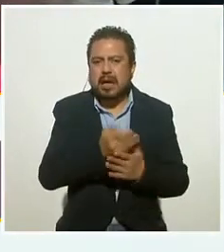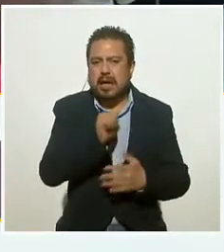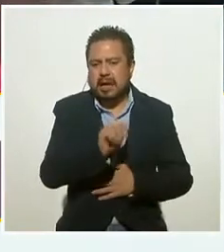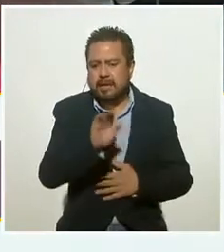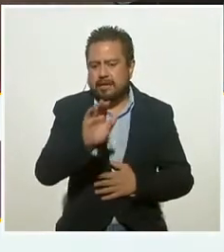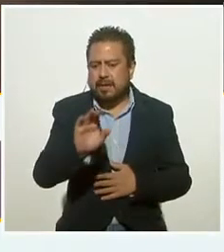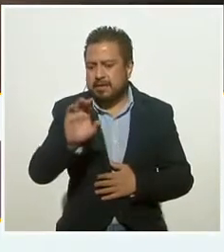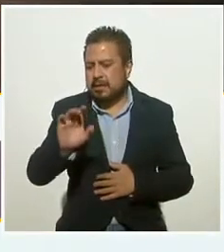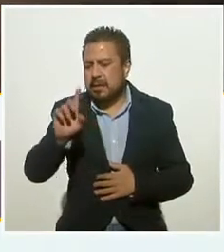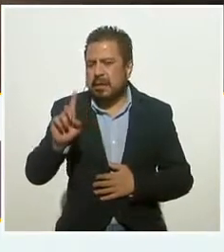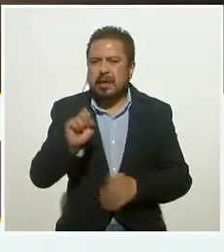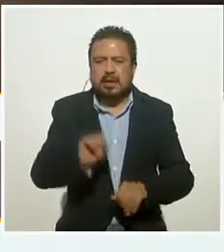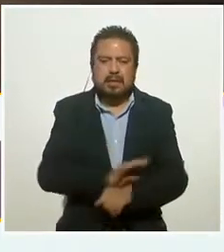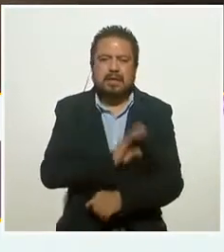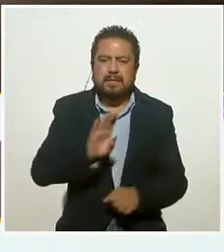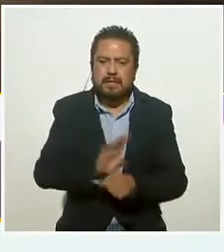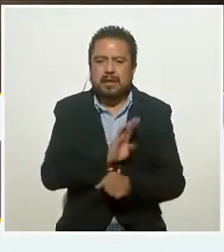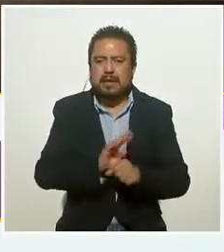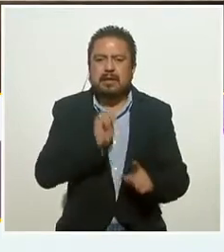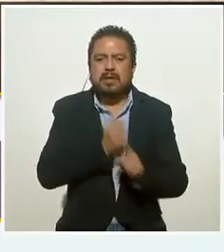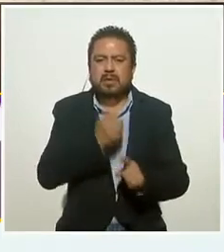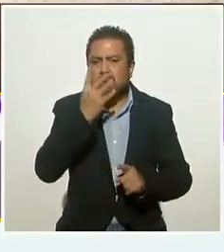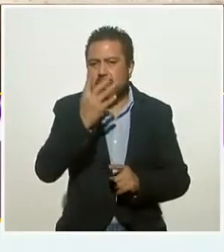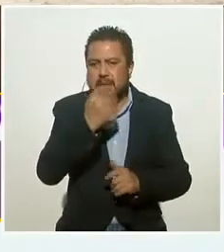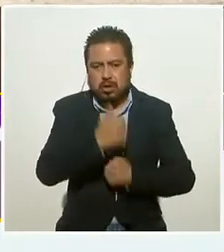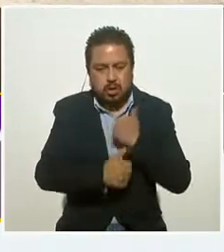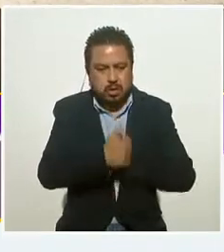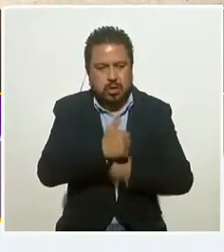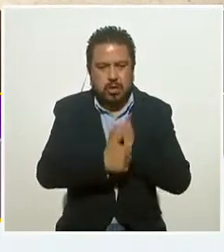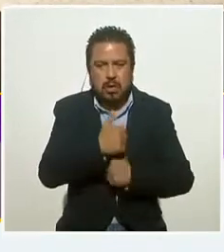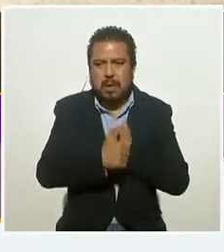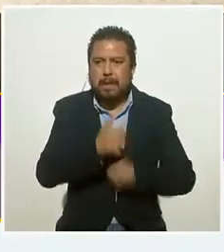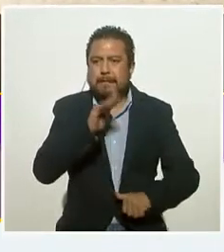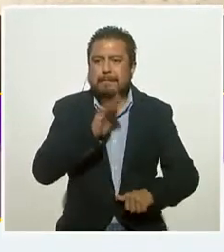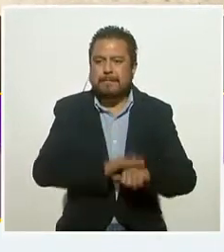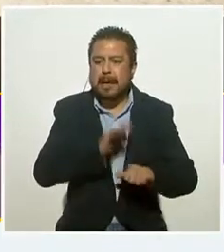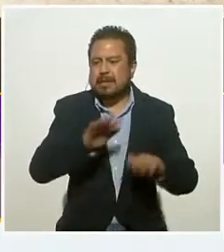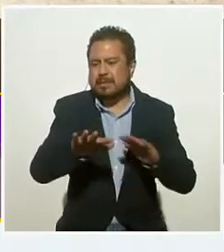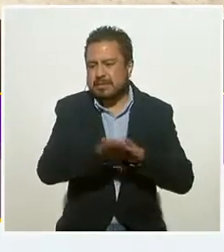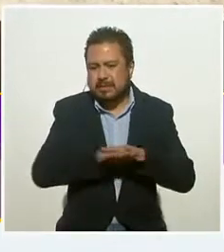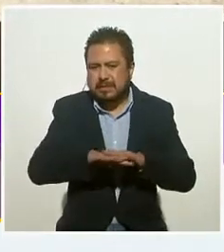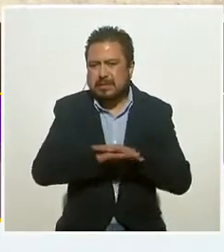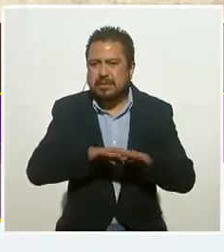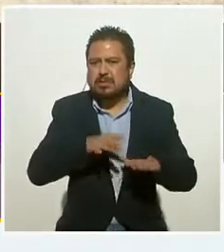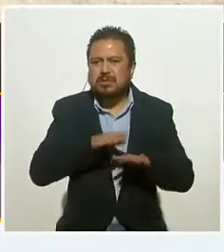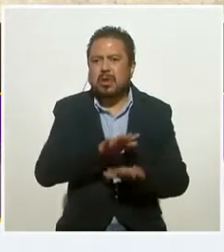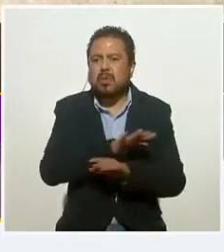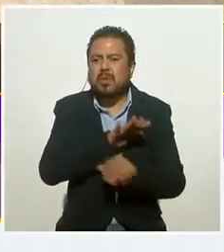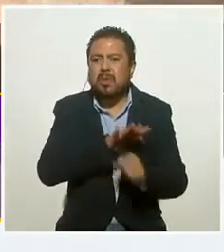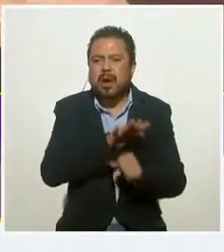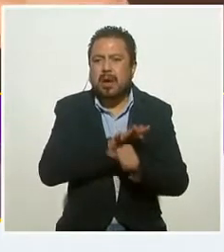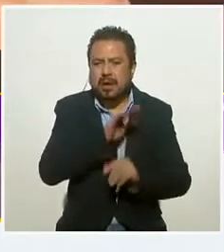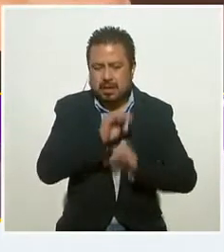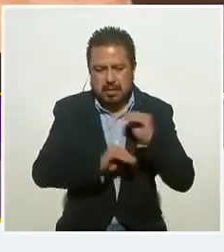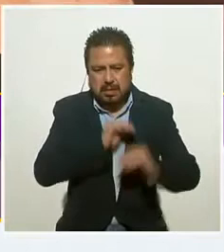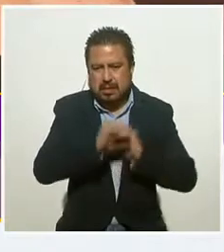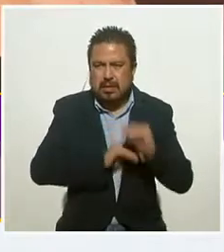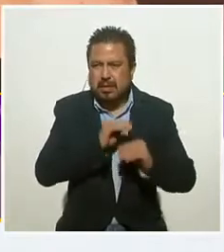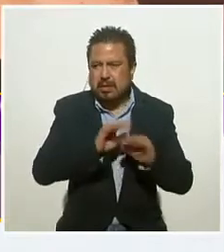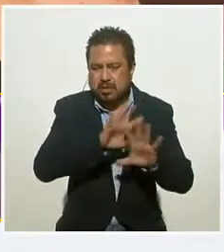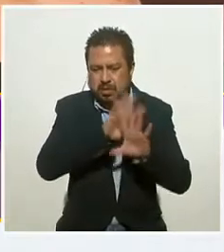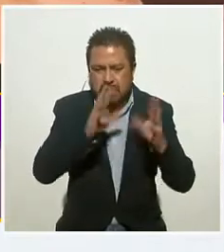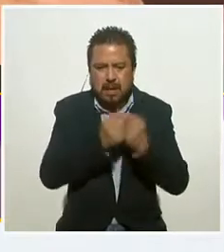ABCDs del bienestar emocional, que son 4 competencias más básicas sobre las cuales se construyen todas estas dimensiones